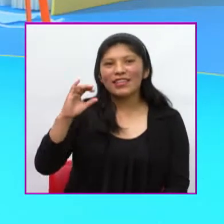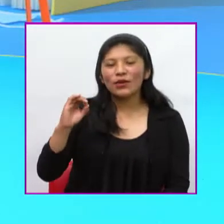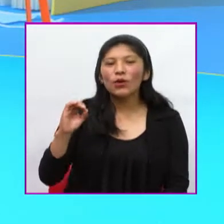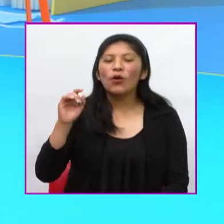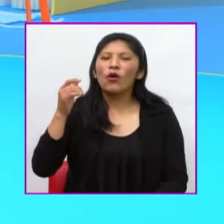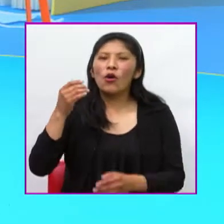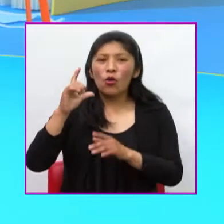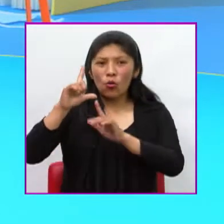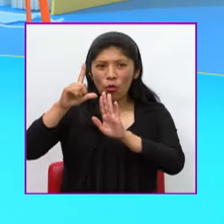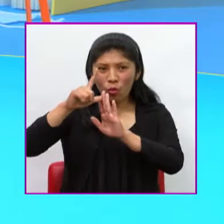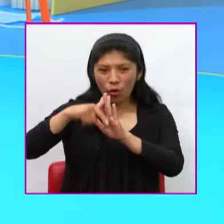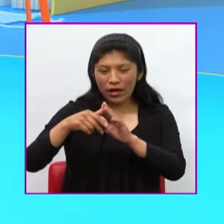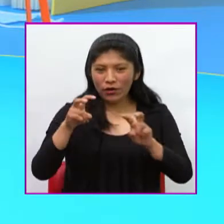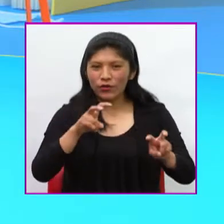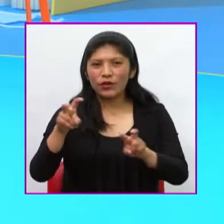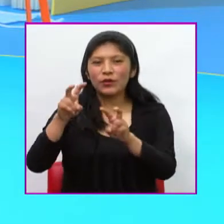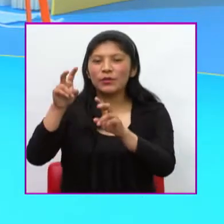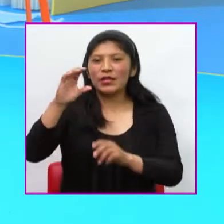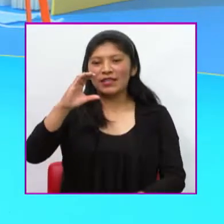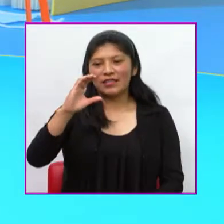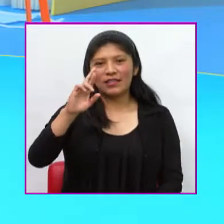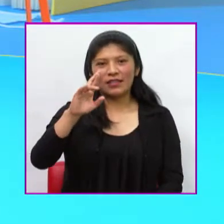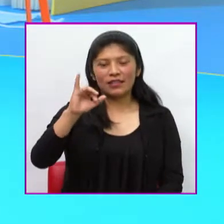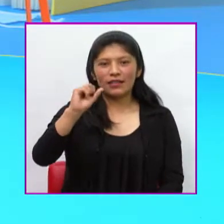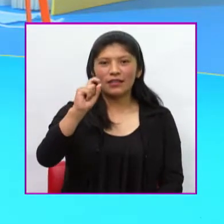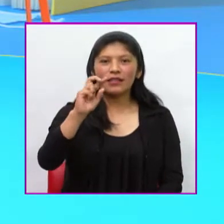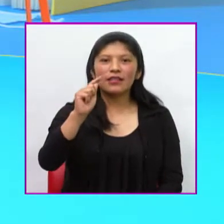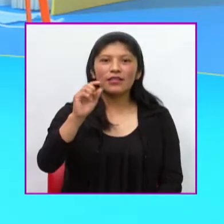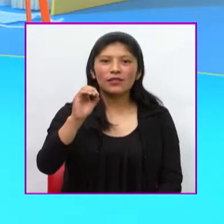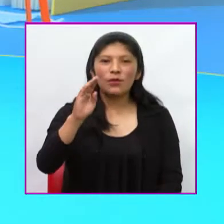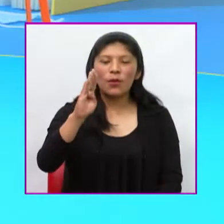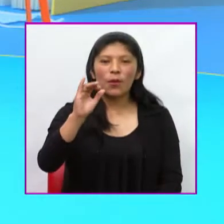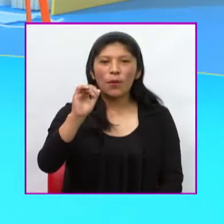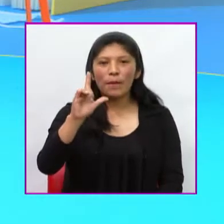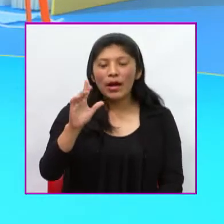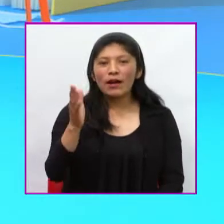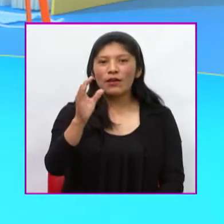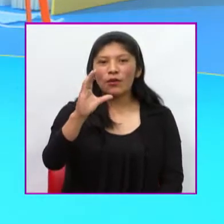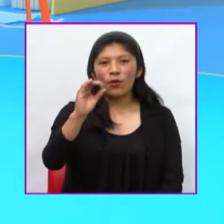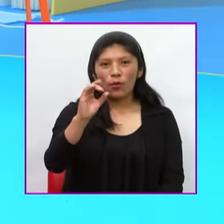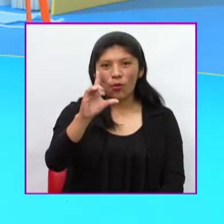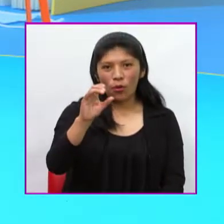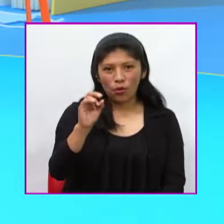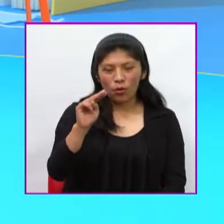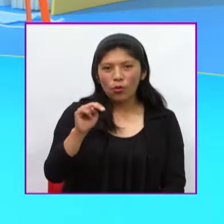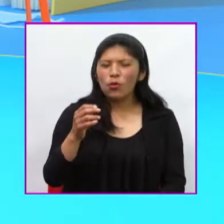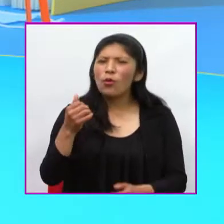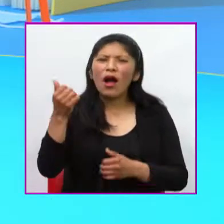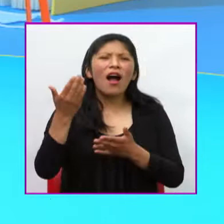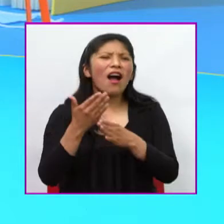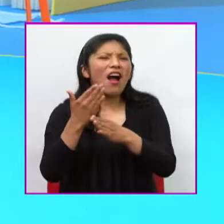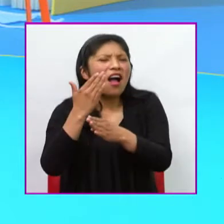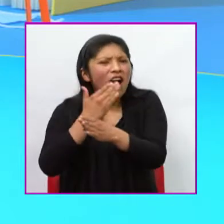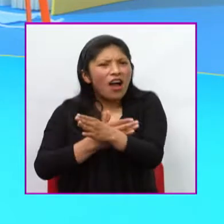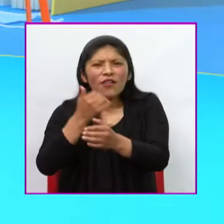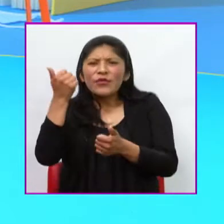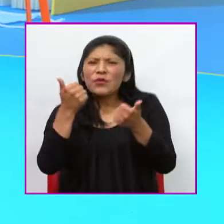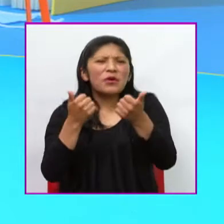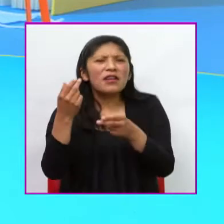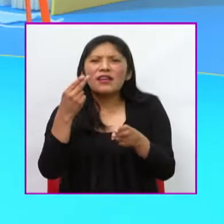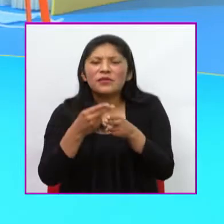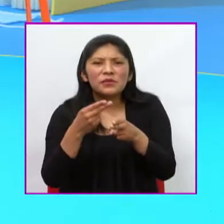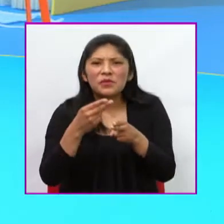Colón. Ahora bien, ¿cuál fue el nombre del continente antes de la llegada de